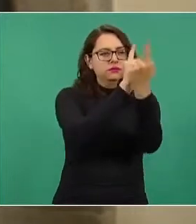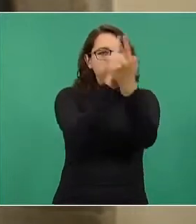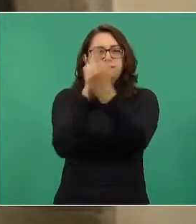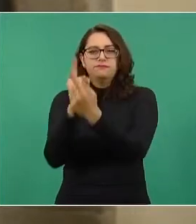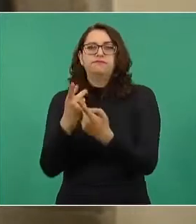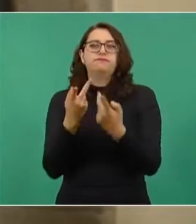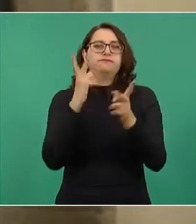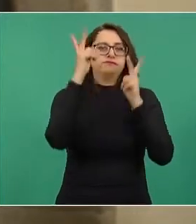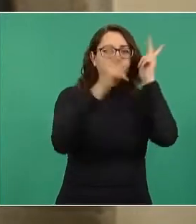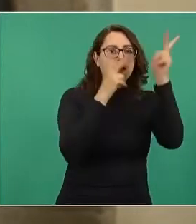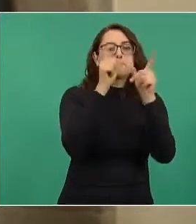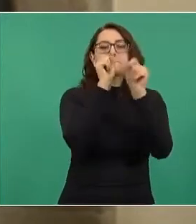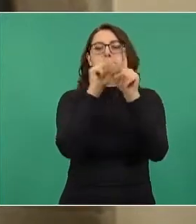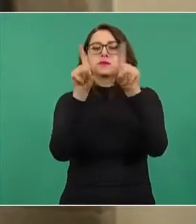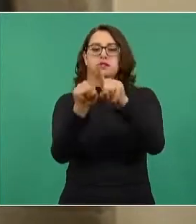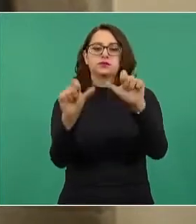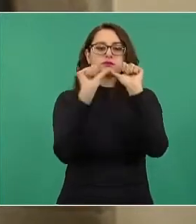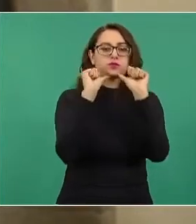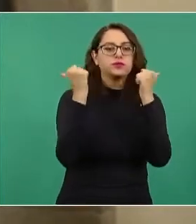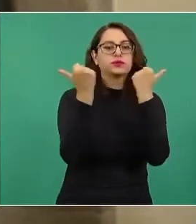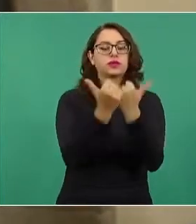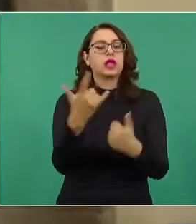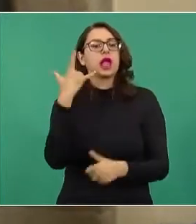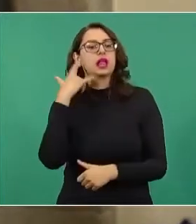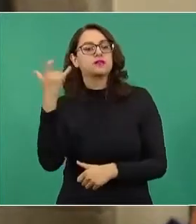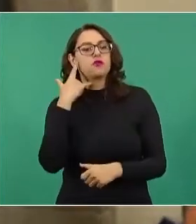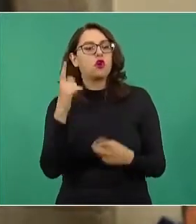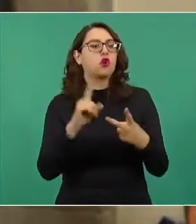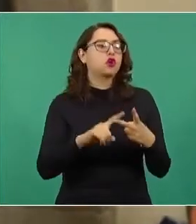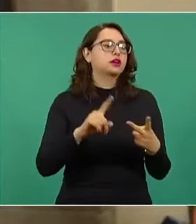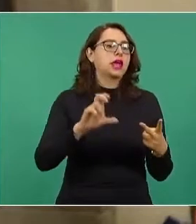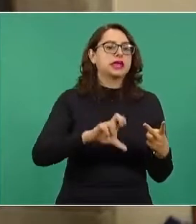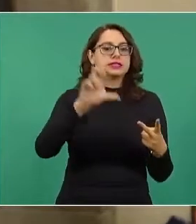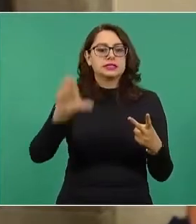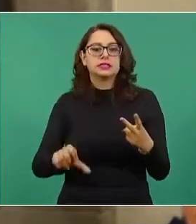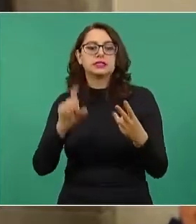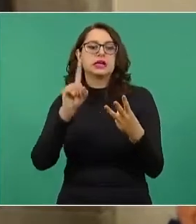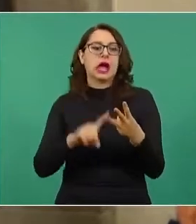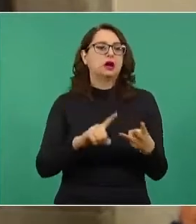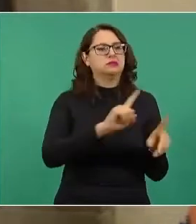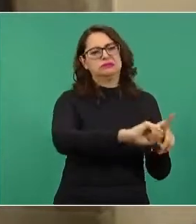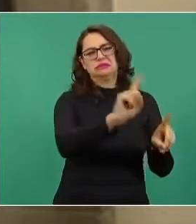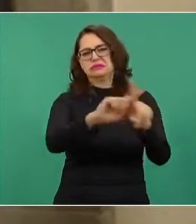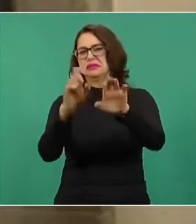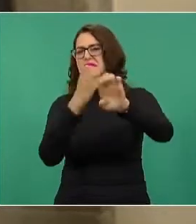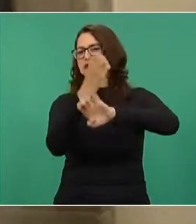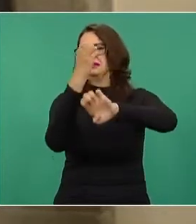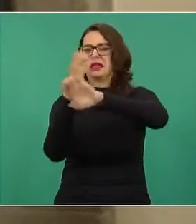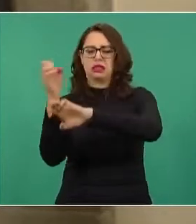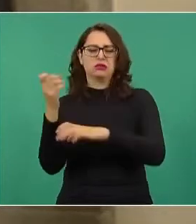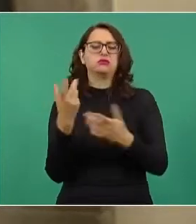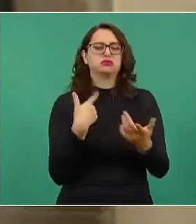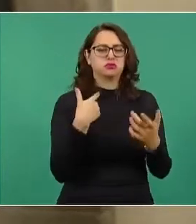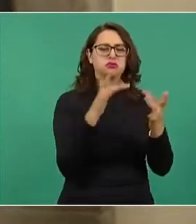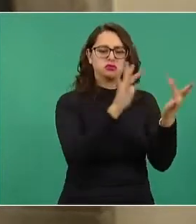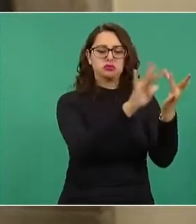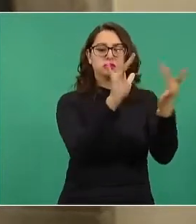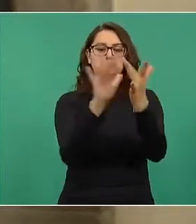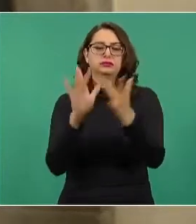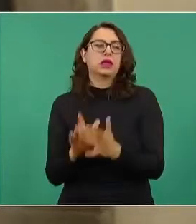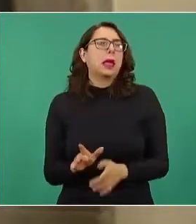asociaciones, tanto de California, Chicago y diversos estados de la Unión Americana. Entre 1940